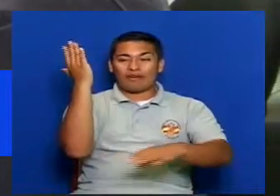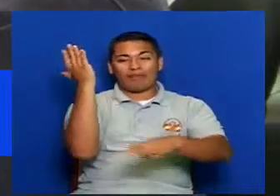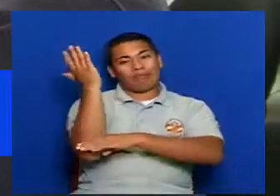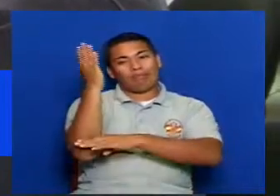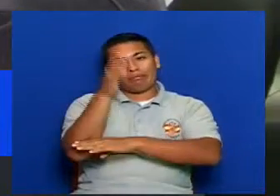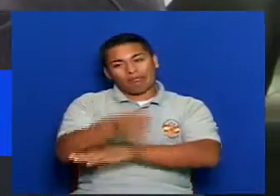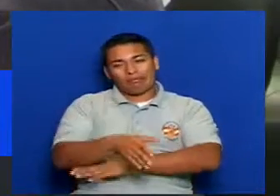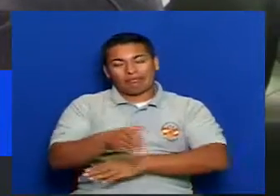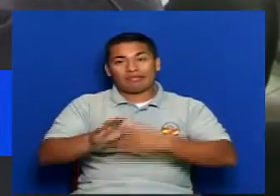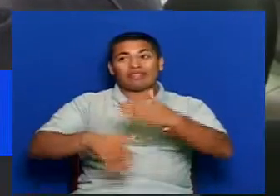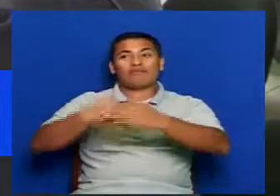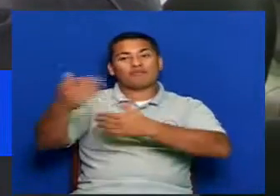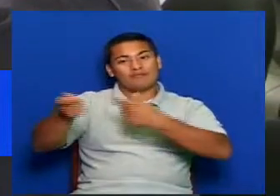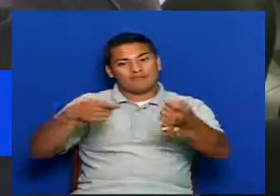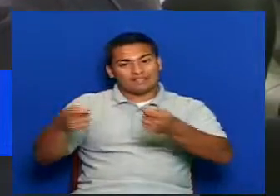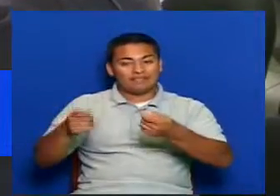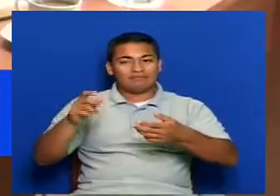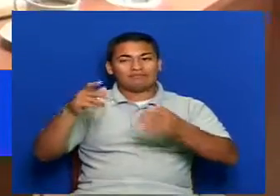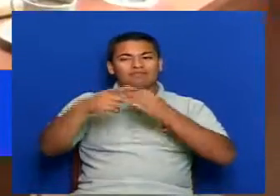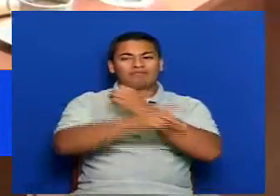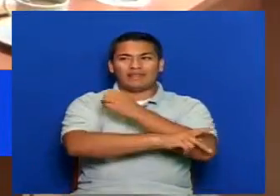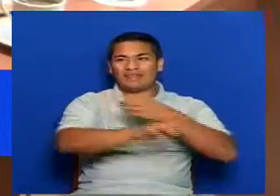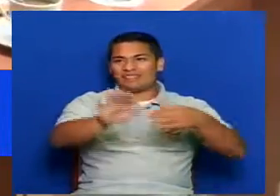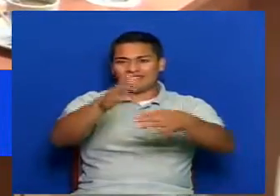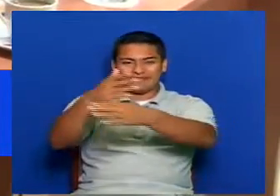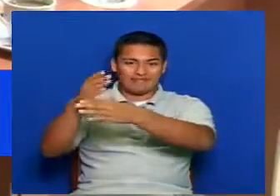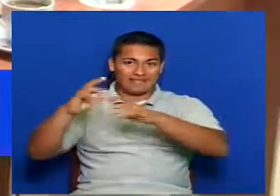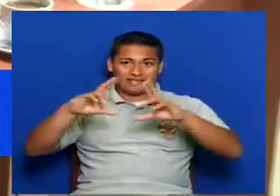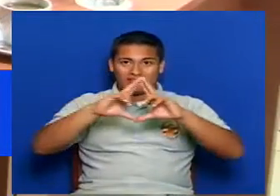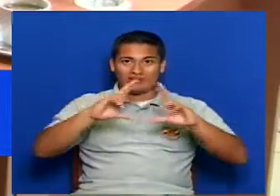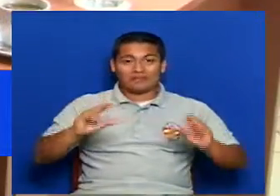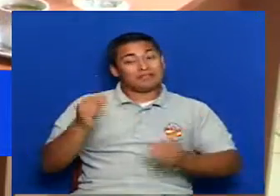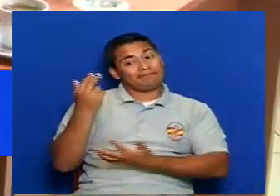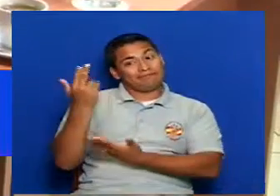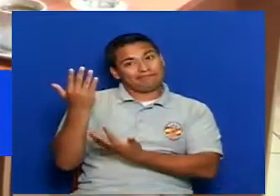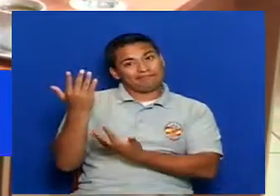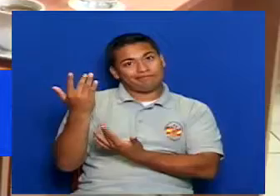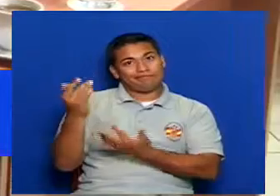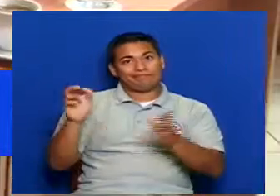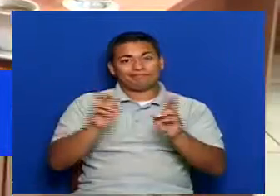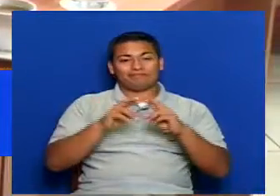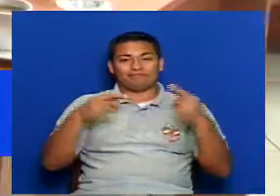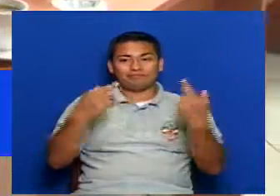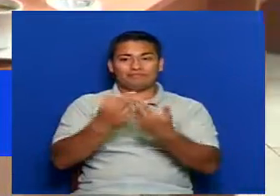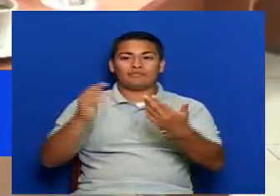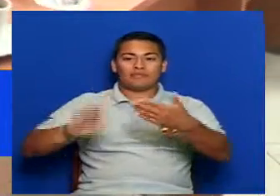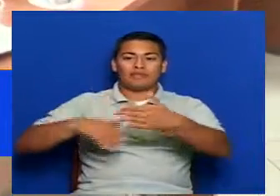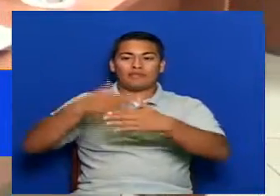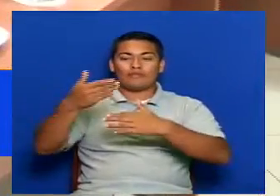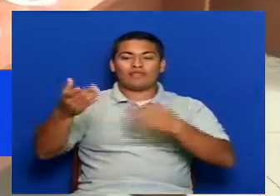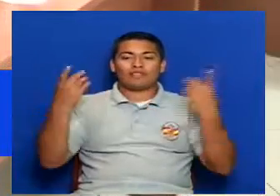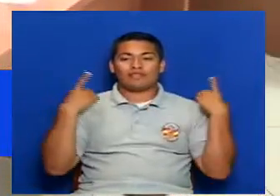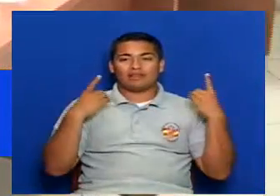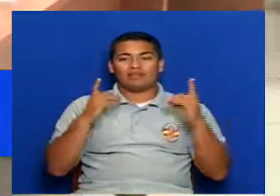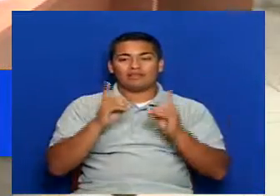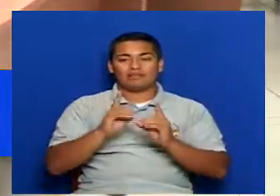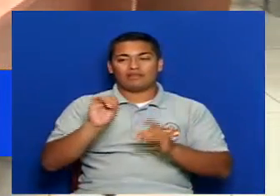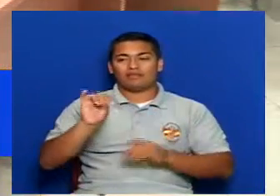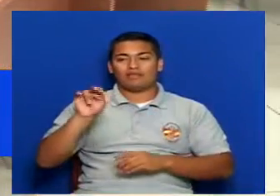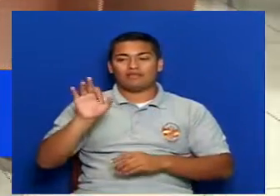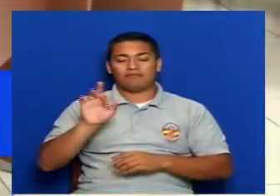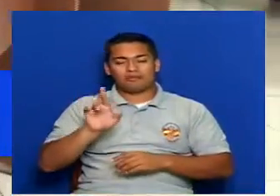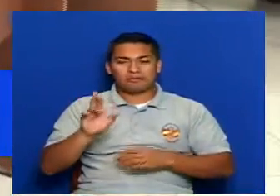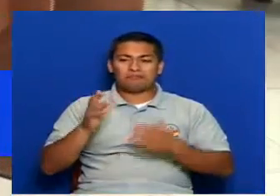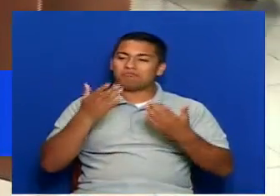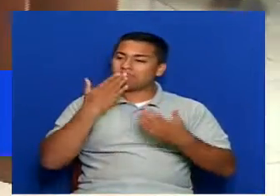anteriormente y en otras partes del país pero estaremos a la espera reunión con el director de una forma que siempre son productivas y